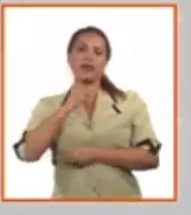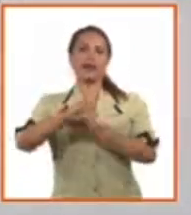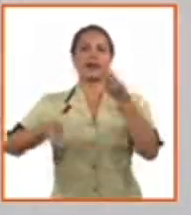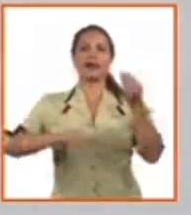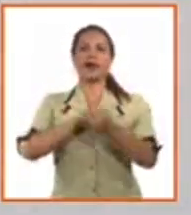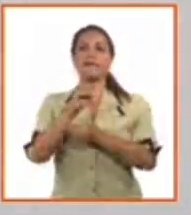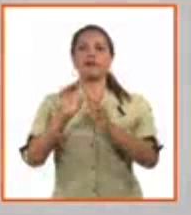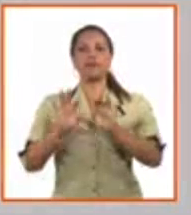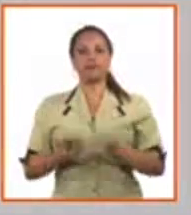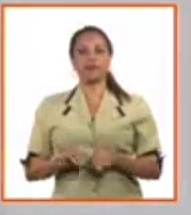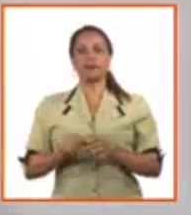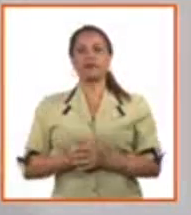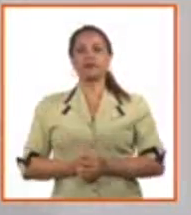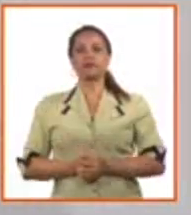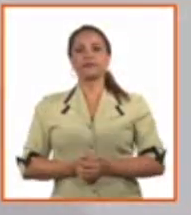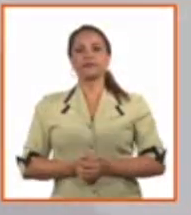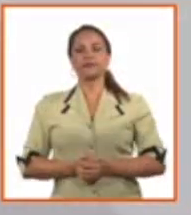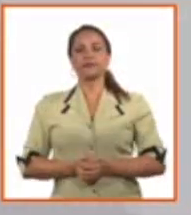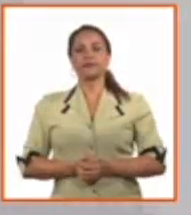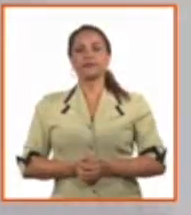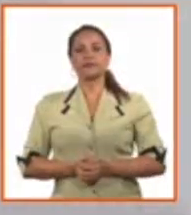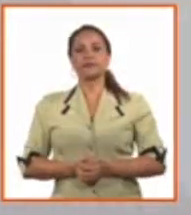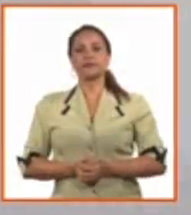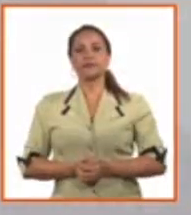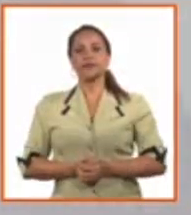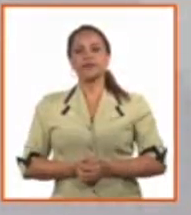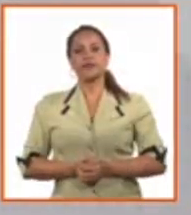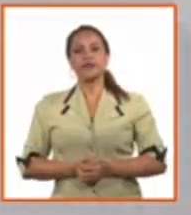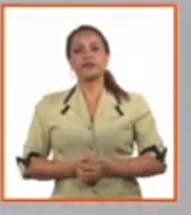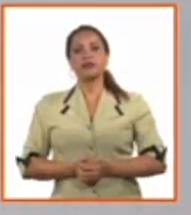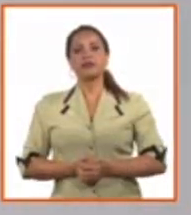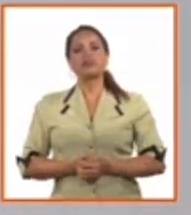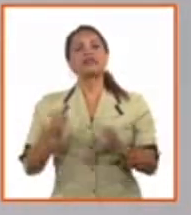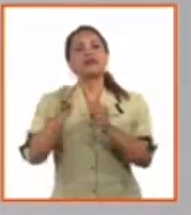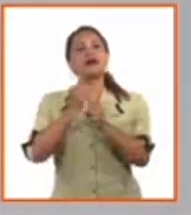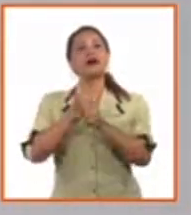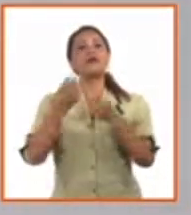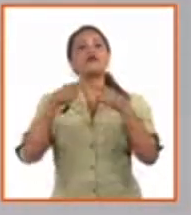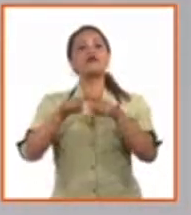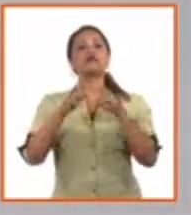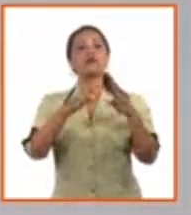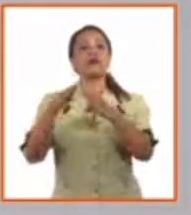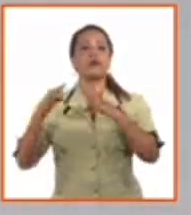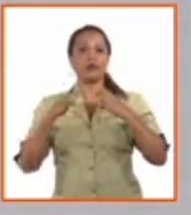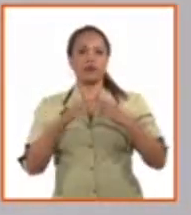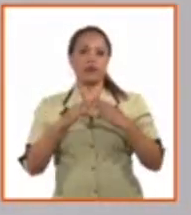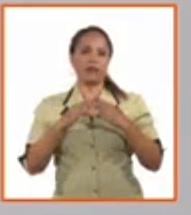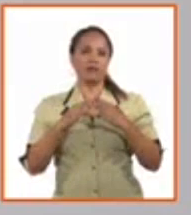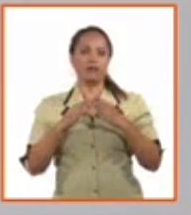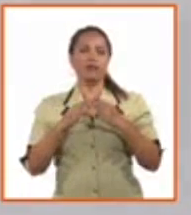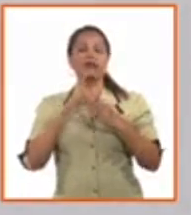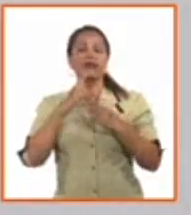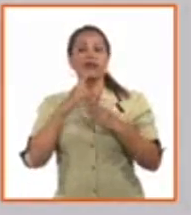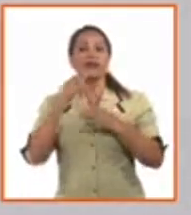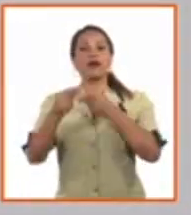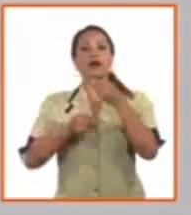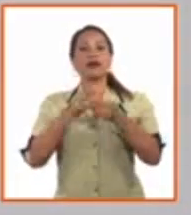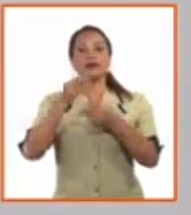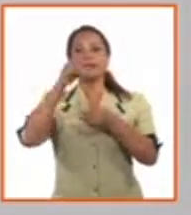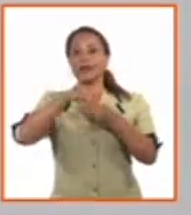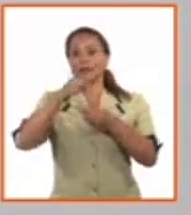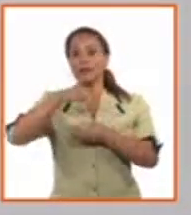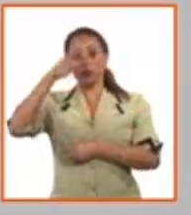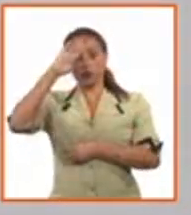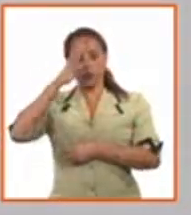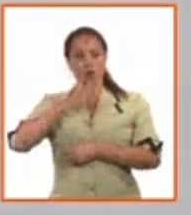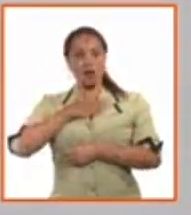la transformación digital y entonces en ese aspecto nosotros bajamos mucho con las comunidades las comunidades que se gestan dentro de la unión informáticos